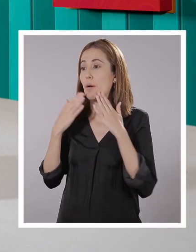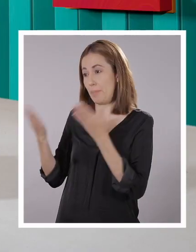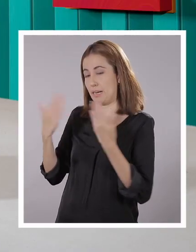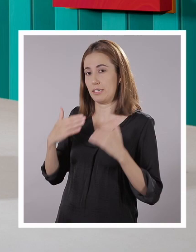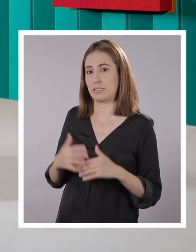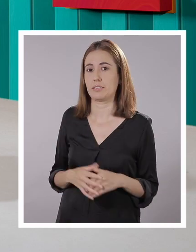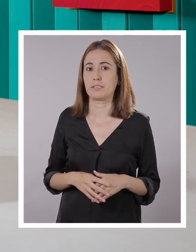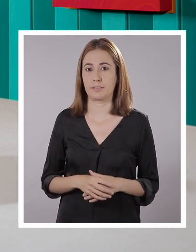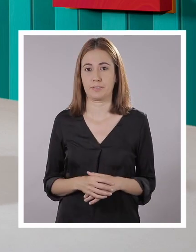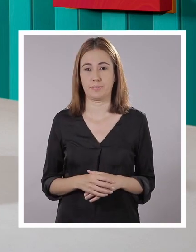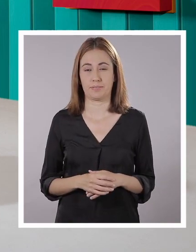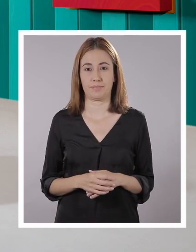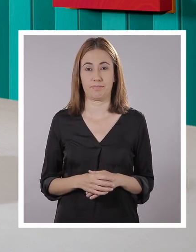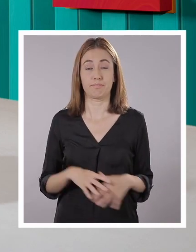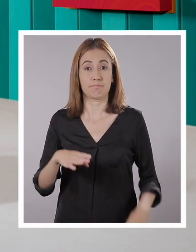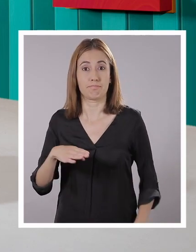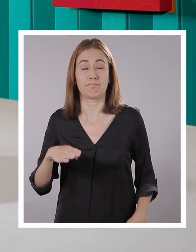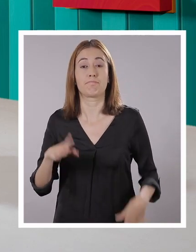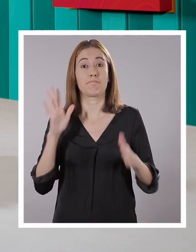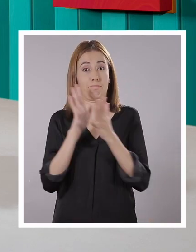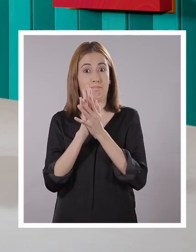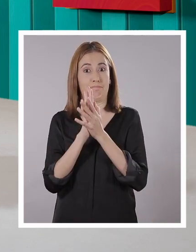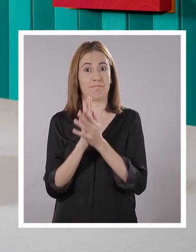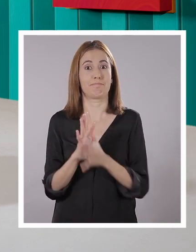hágale conmigo. Y dice: